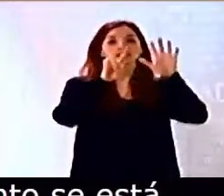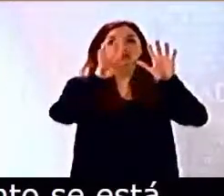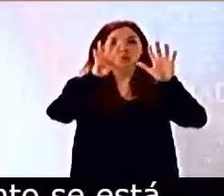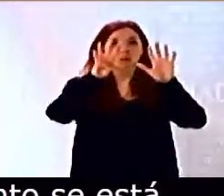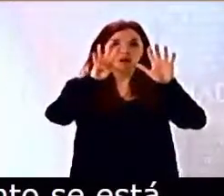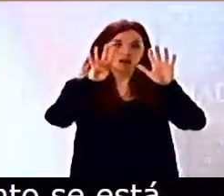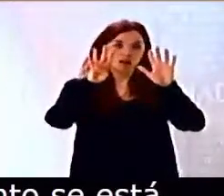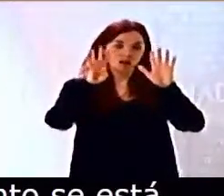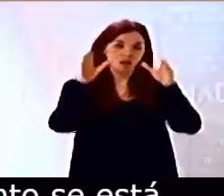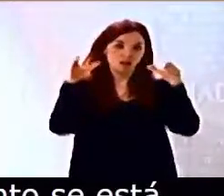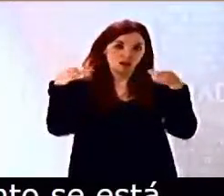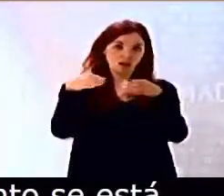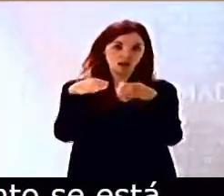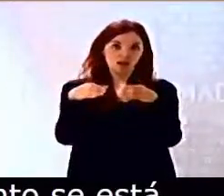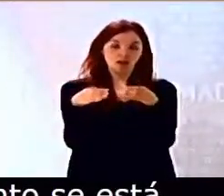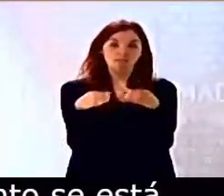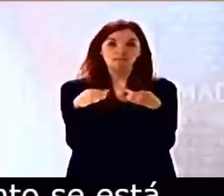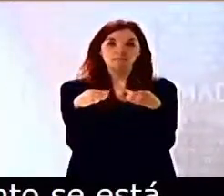años